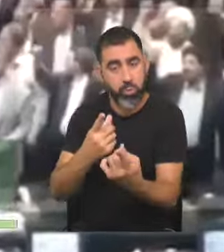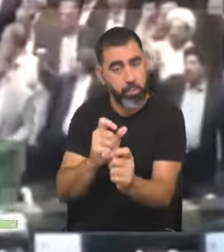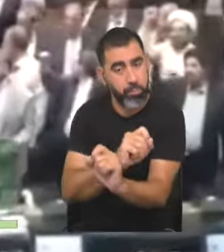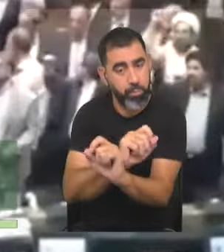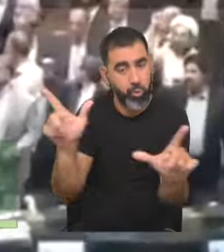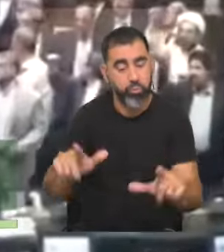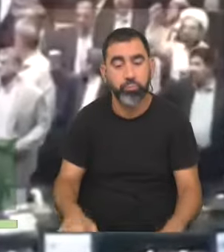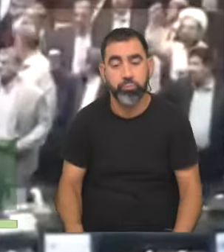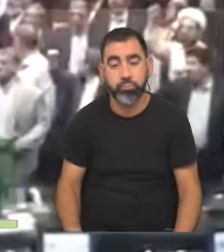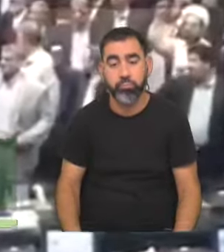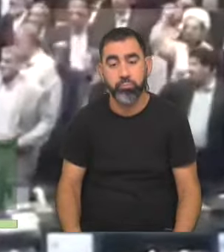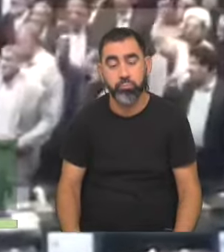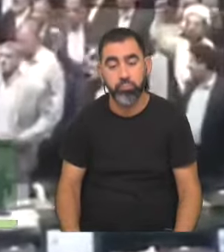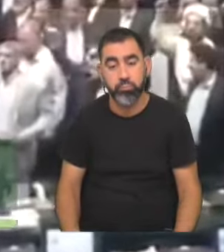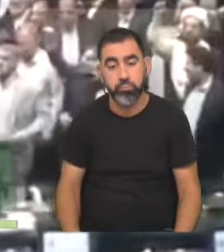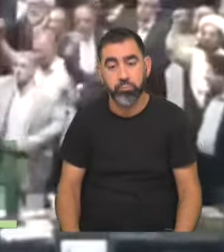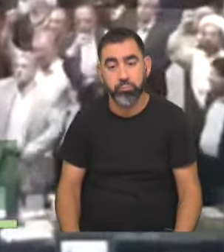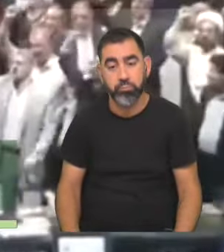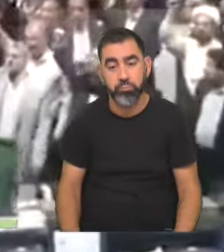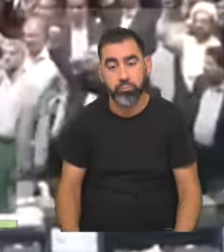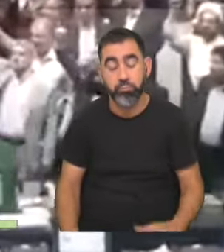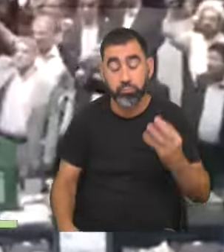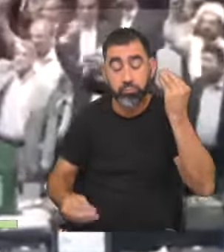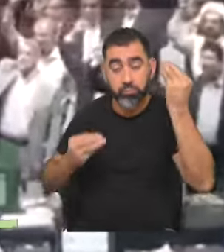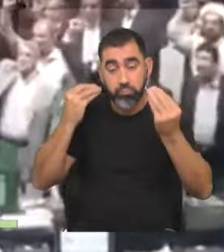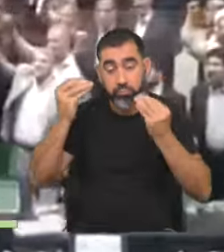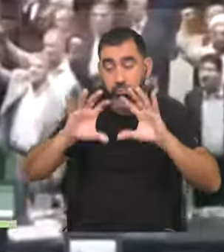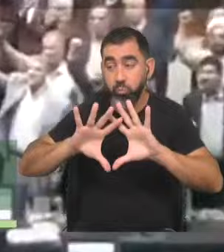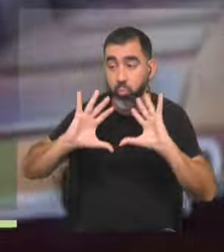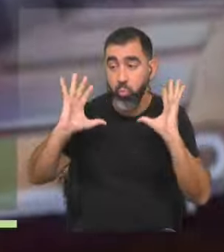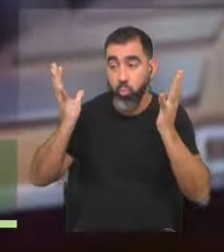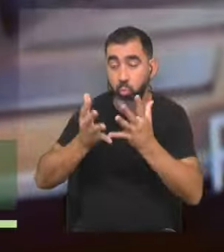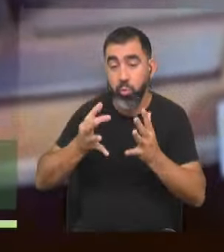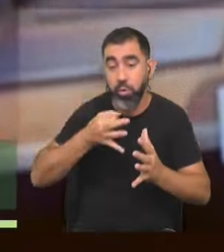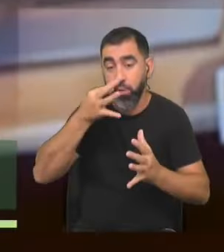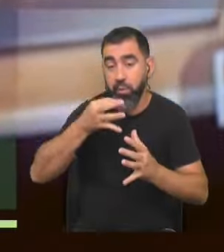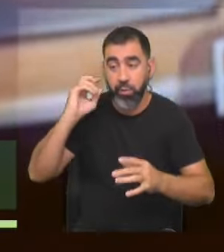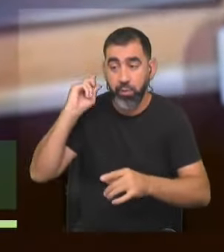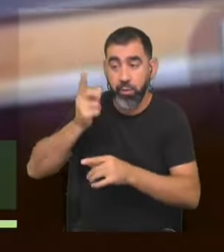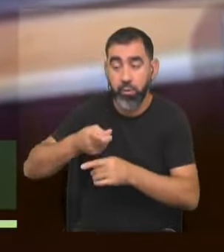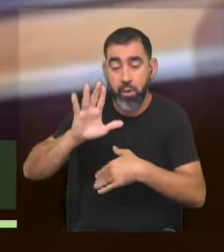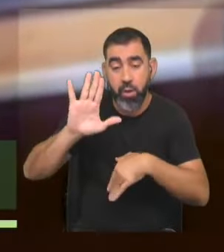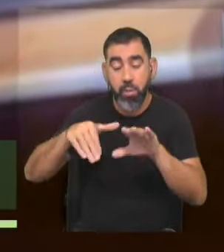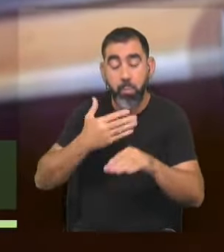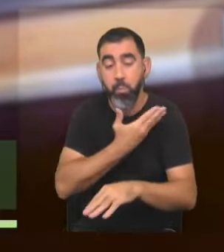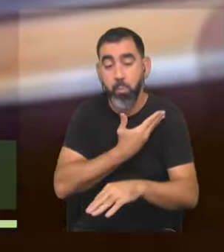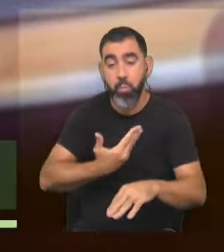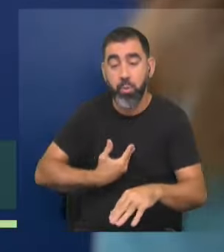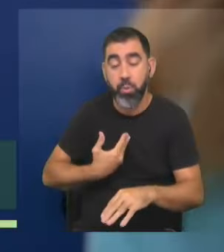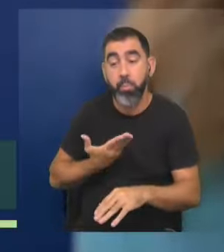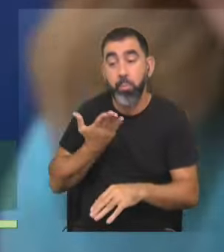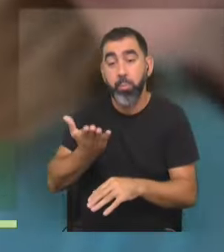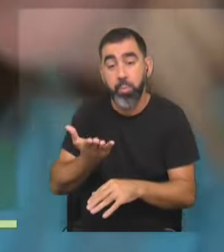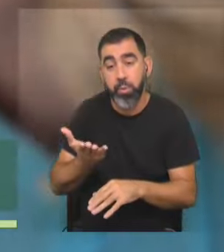contundente el ataque ha generado una ola de preocupación mundial declaraciones de condena de buena parte de los gobiernos y un llamamiento